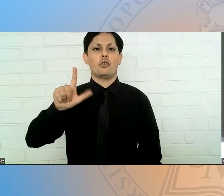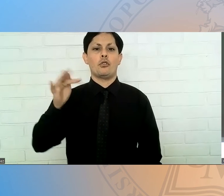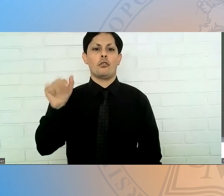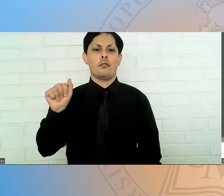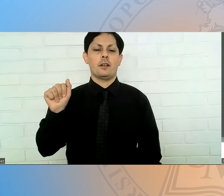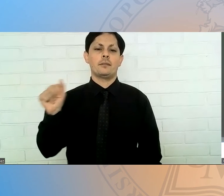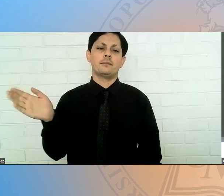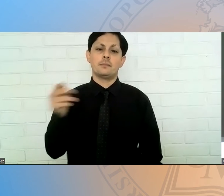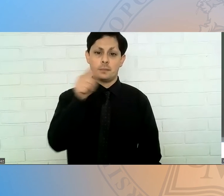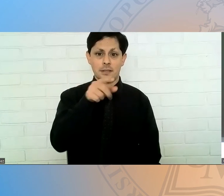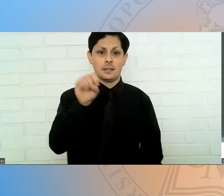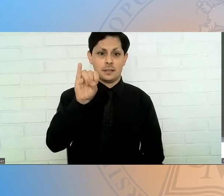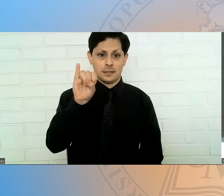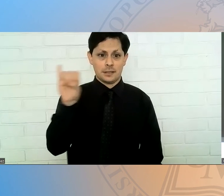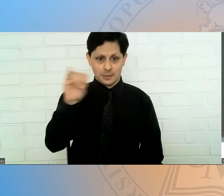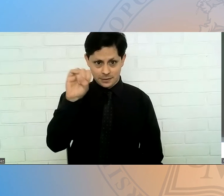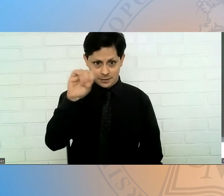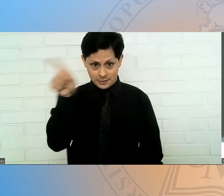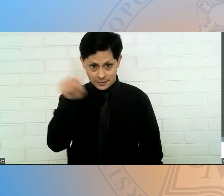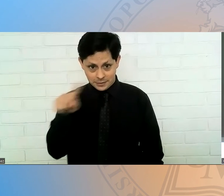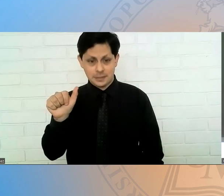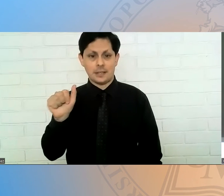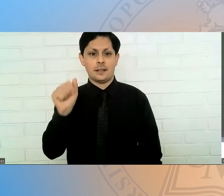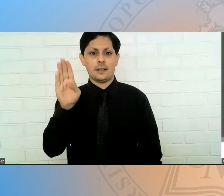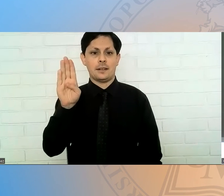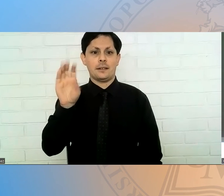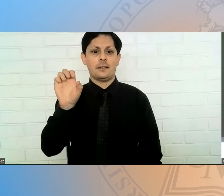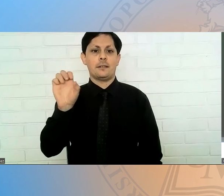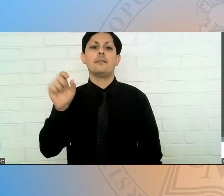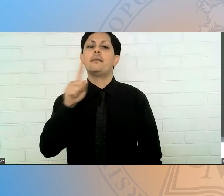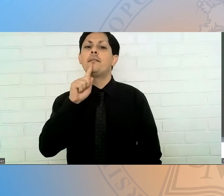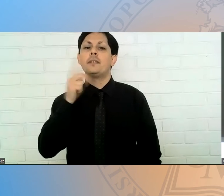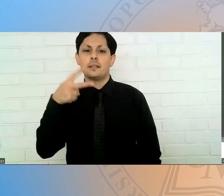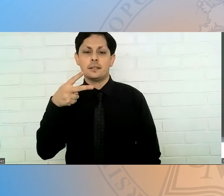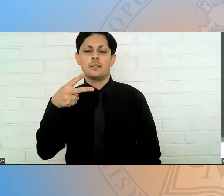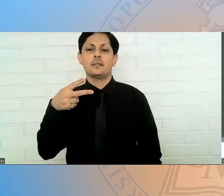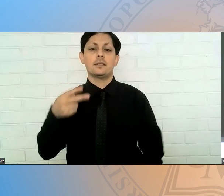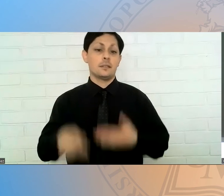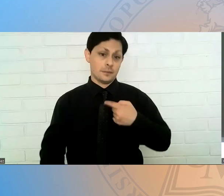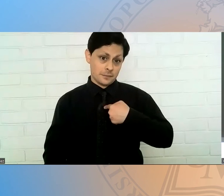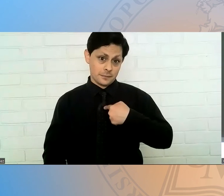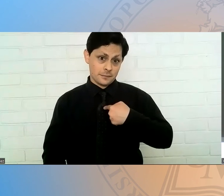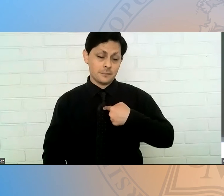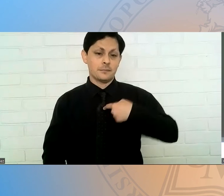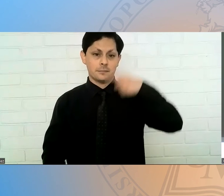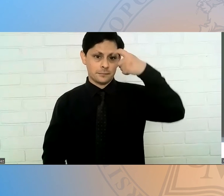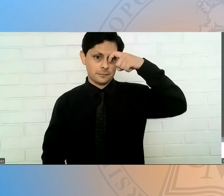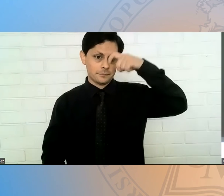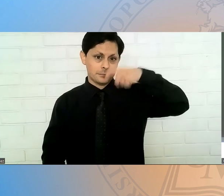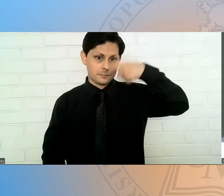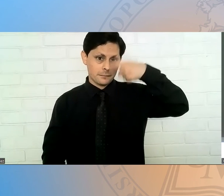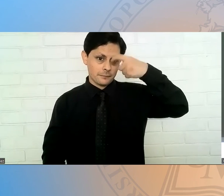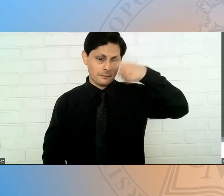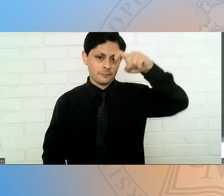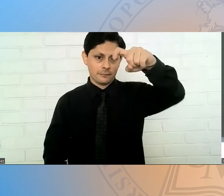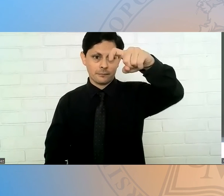de verte, Sardel, después de tanto tiempo, y también a Francisco Núñez, que nos ha estado acompañando en esta